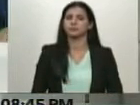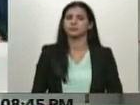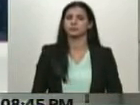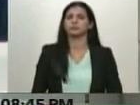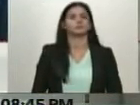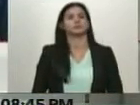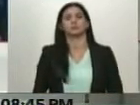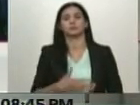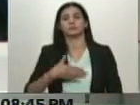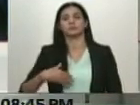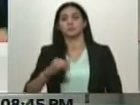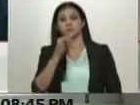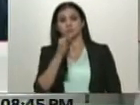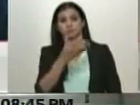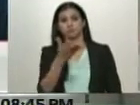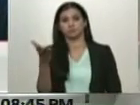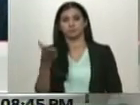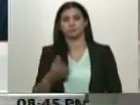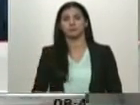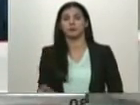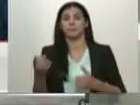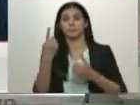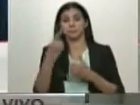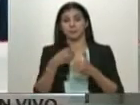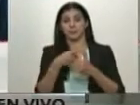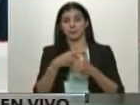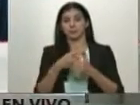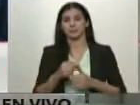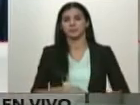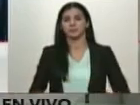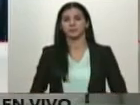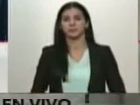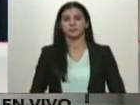que quiero anunciar. En primer lugar,